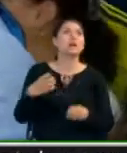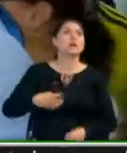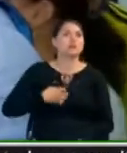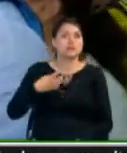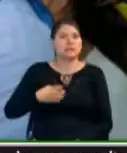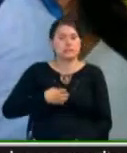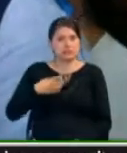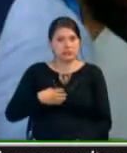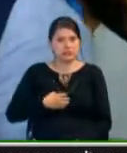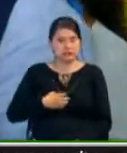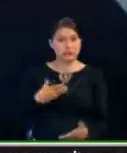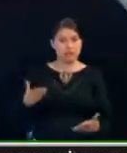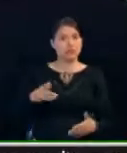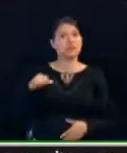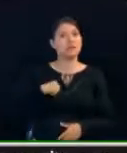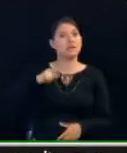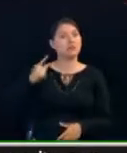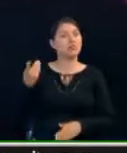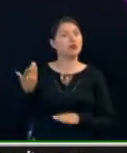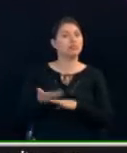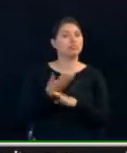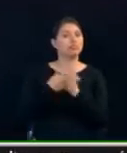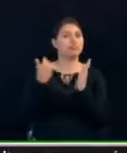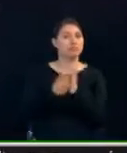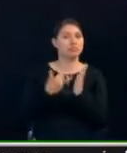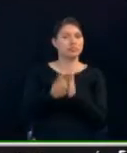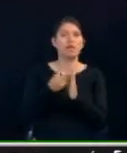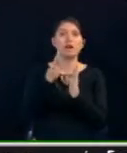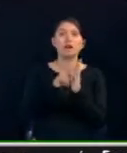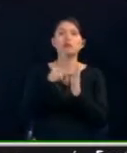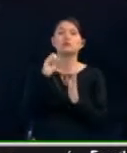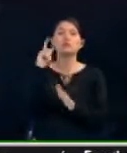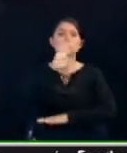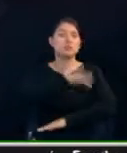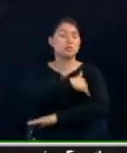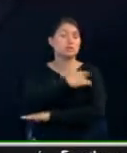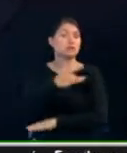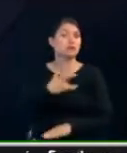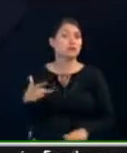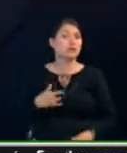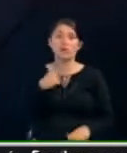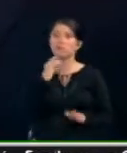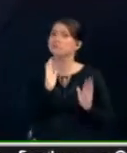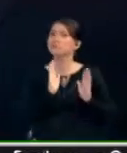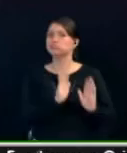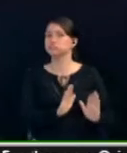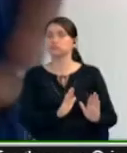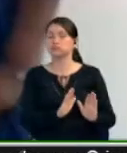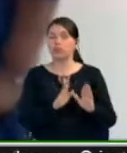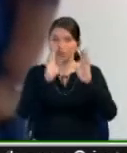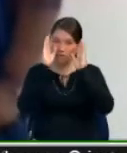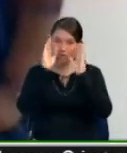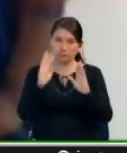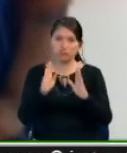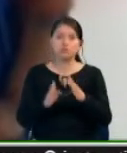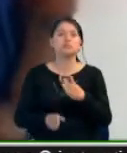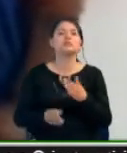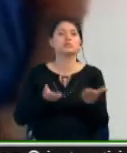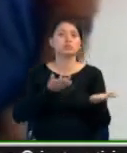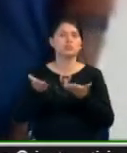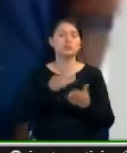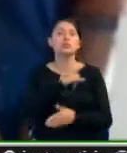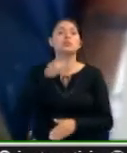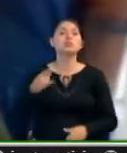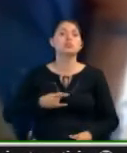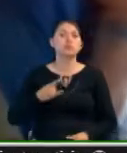frecuente, pero este tiene un antecedente. Una resolución del Ministerio de Salud impide que esta atención se preste a